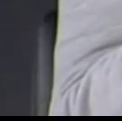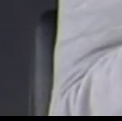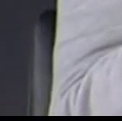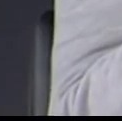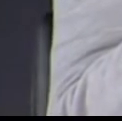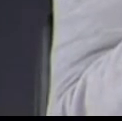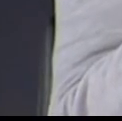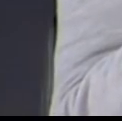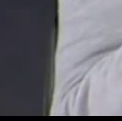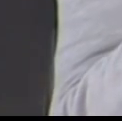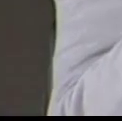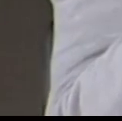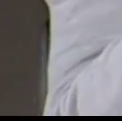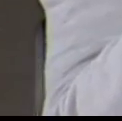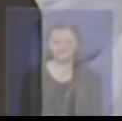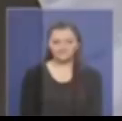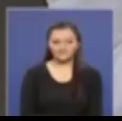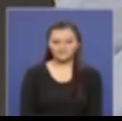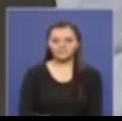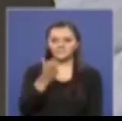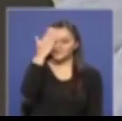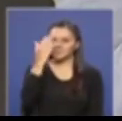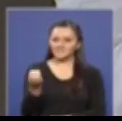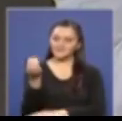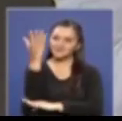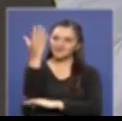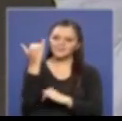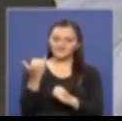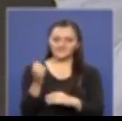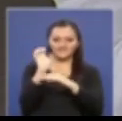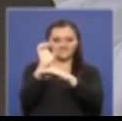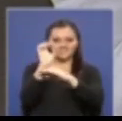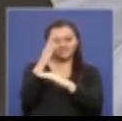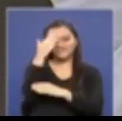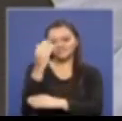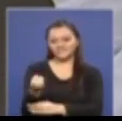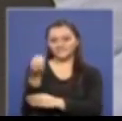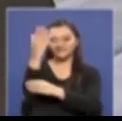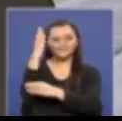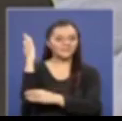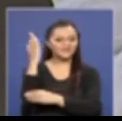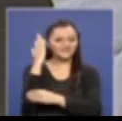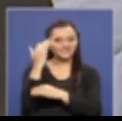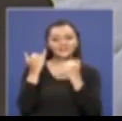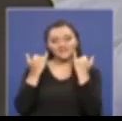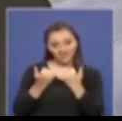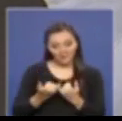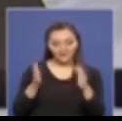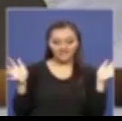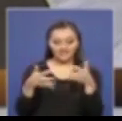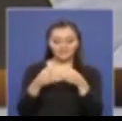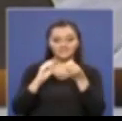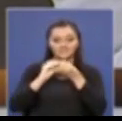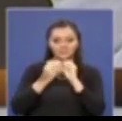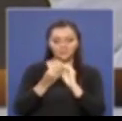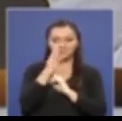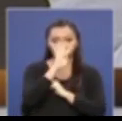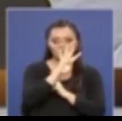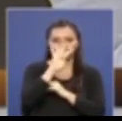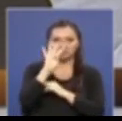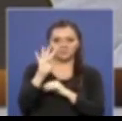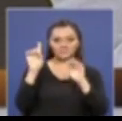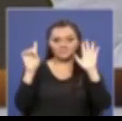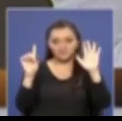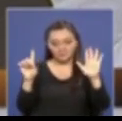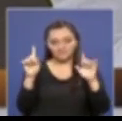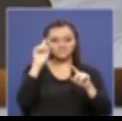Buenos días, hermanos ecuatorianos. Buenos días, Tulcán. Bienvenidos, bienvenidas al enlace ciudadano número 446,